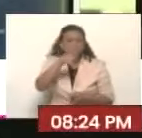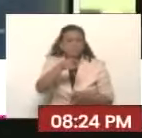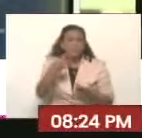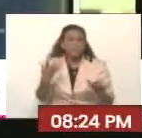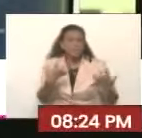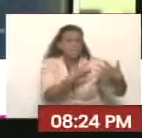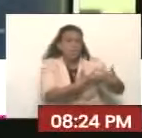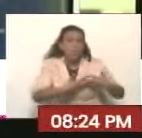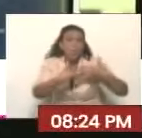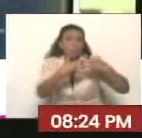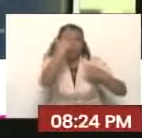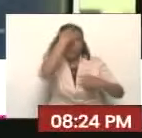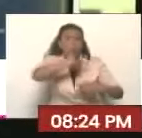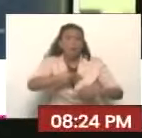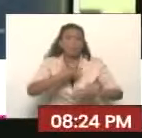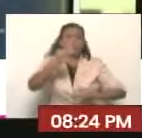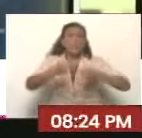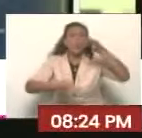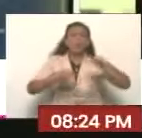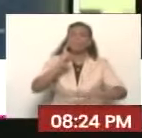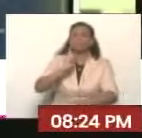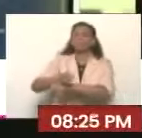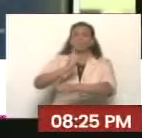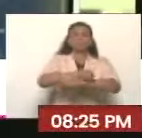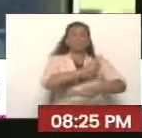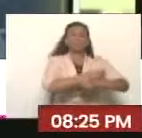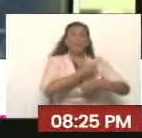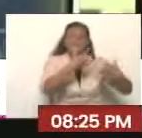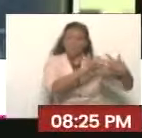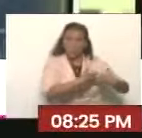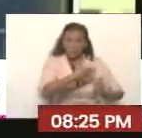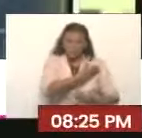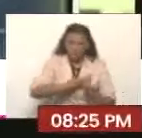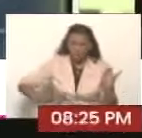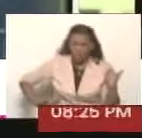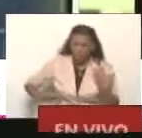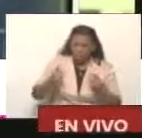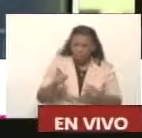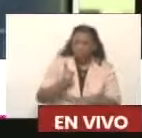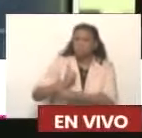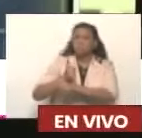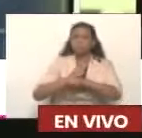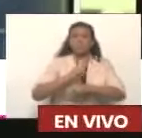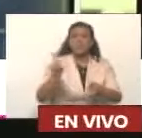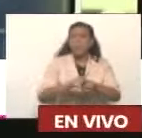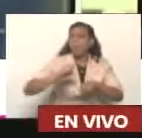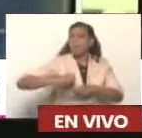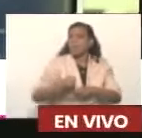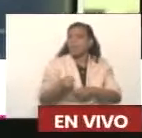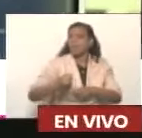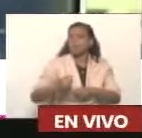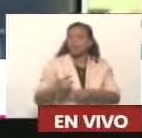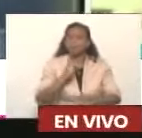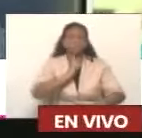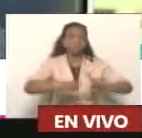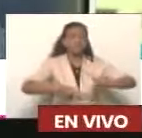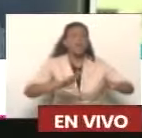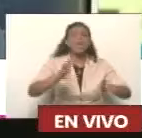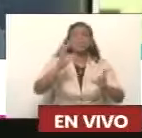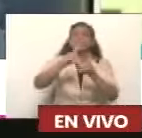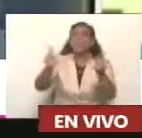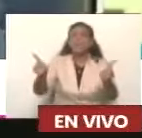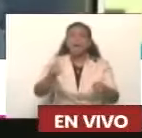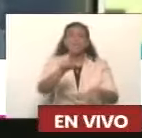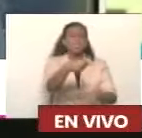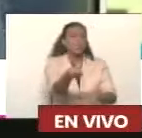convertirse en el juez del mundo, en el gobierno del mundo, en el policía del mundo. Y decir dónde hay democracia, no